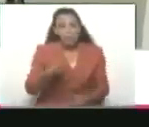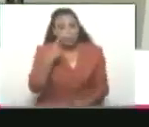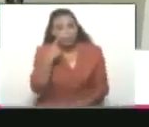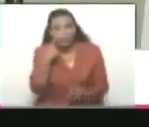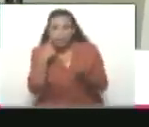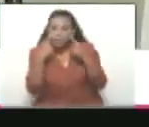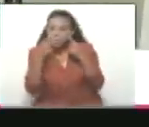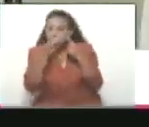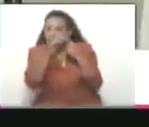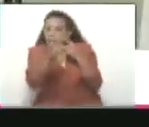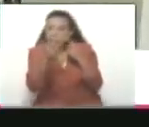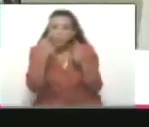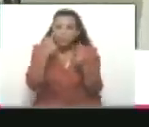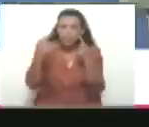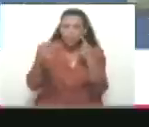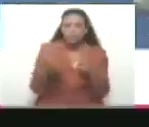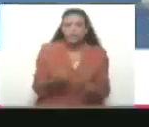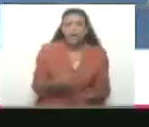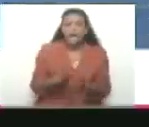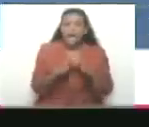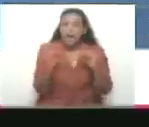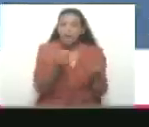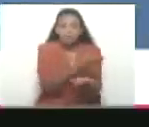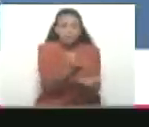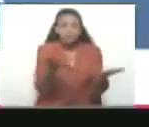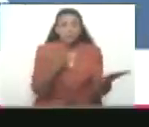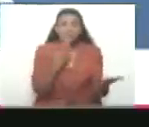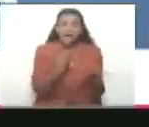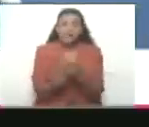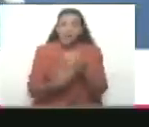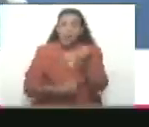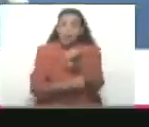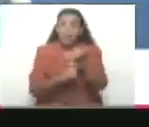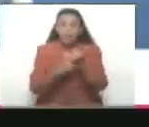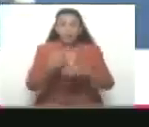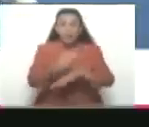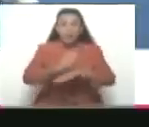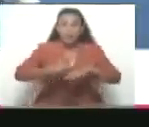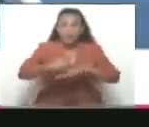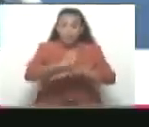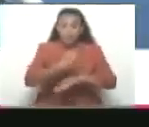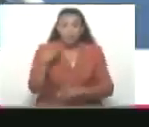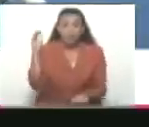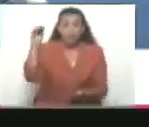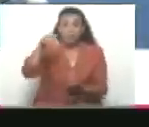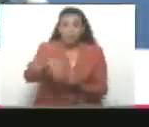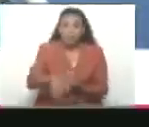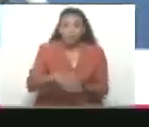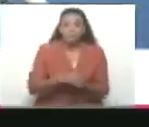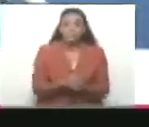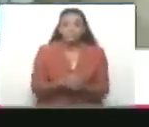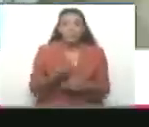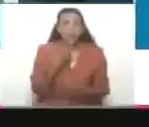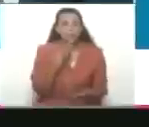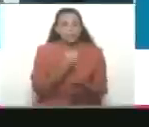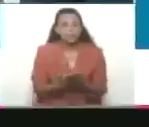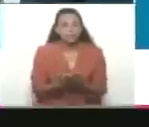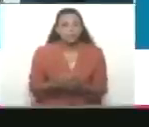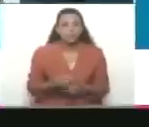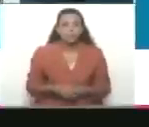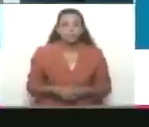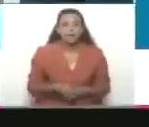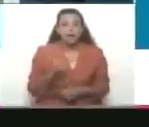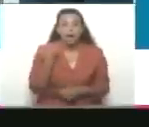por ahí gracias a todos ustedes con el apoyo de la gobernadora Karina Carpio